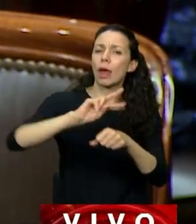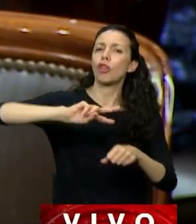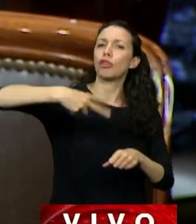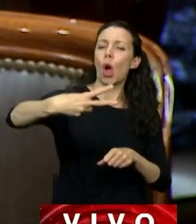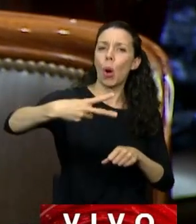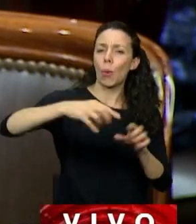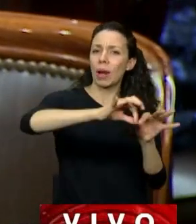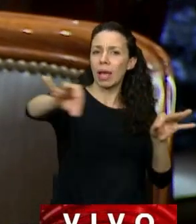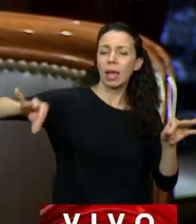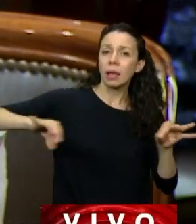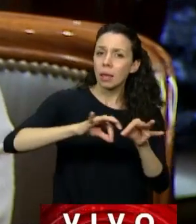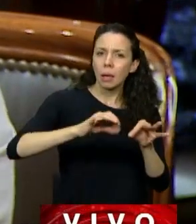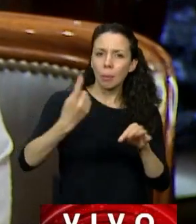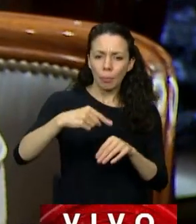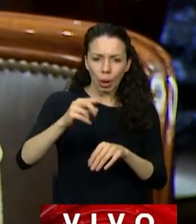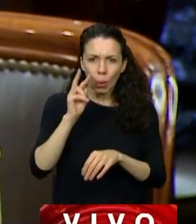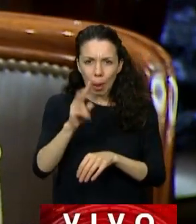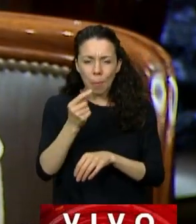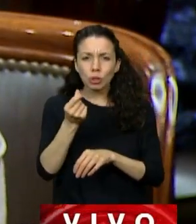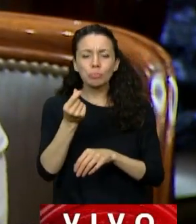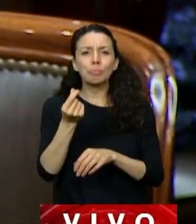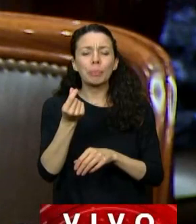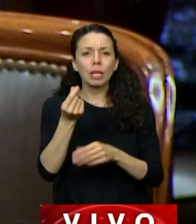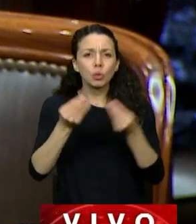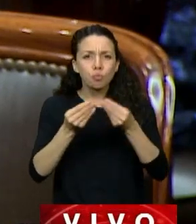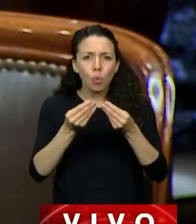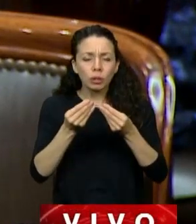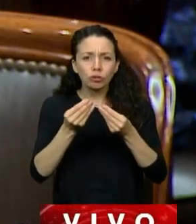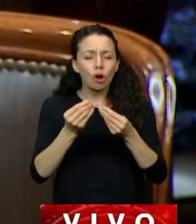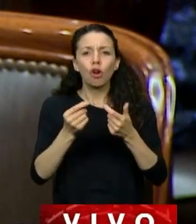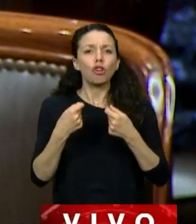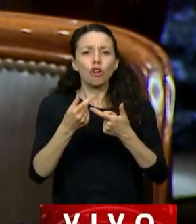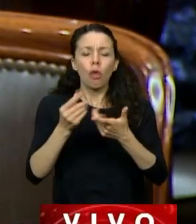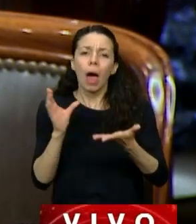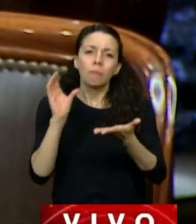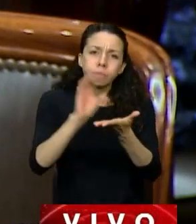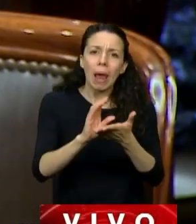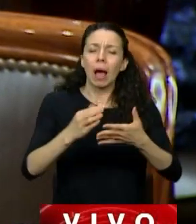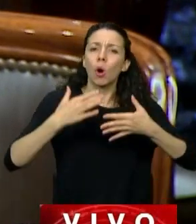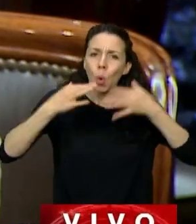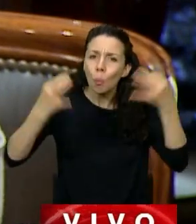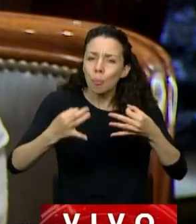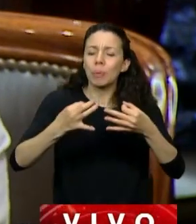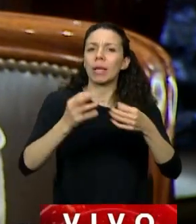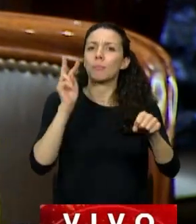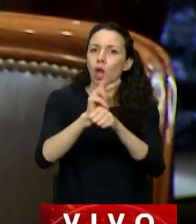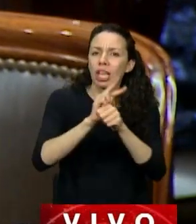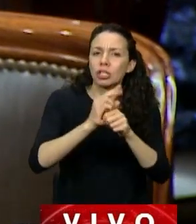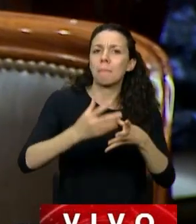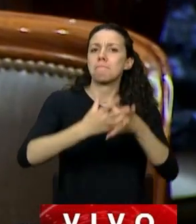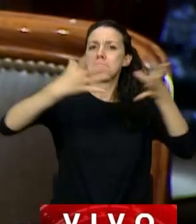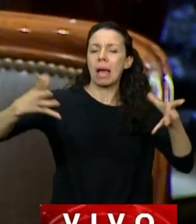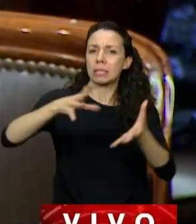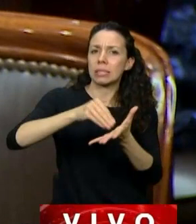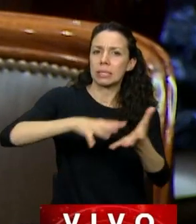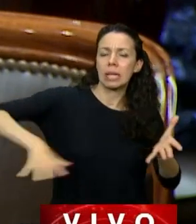estas inconsistencias en el presupuesto vemos que no hay voluntad política para efectivamente hacerlo y terminan constituyendo básicamente